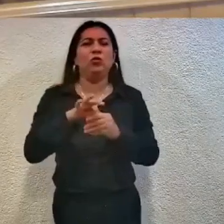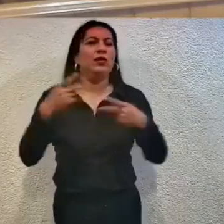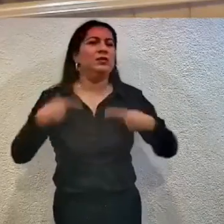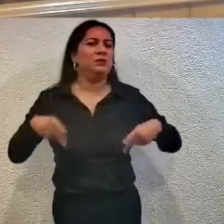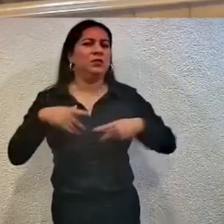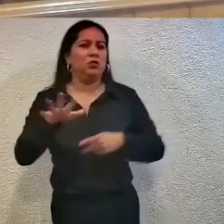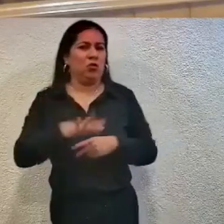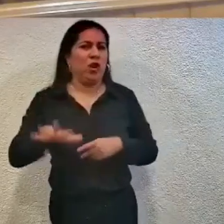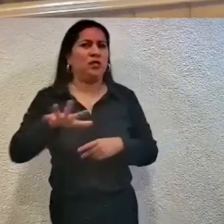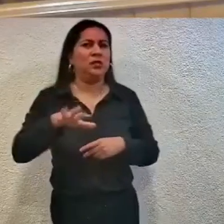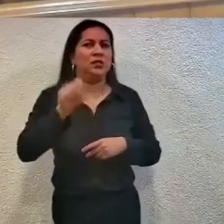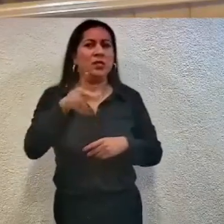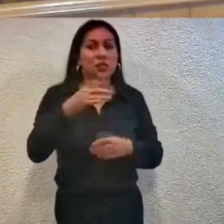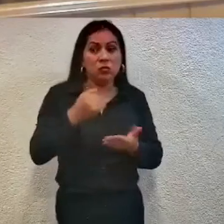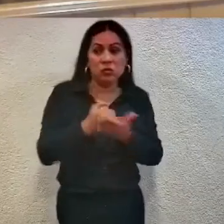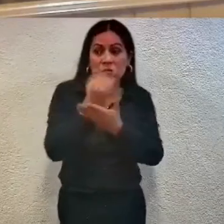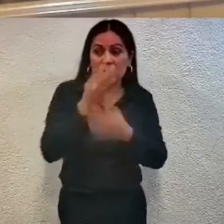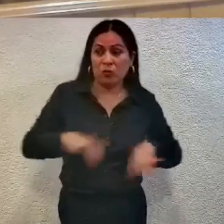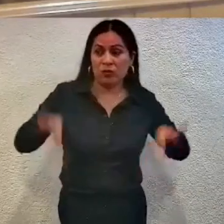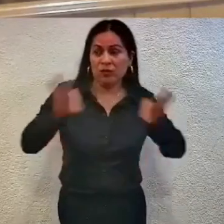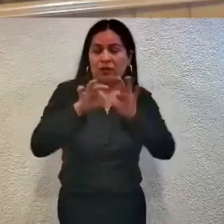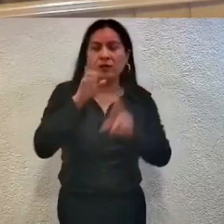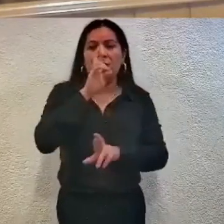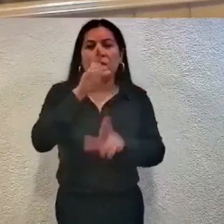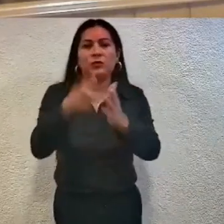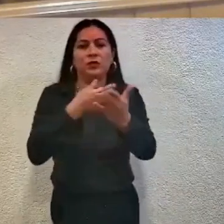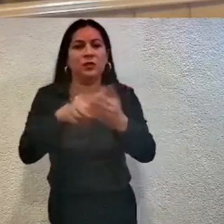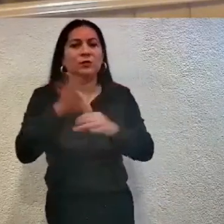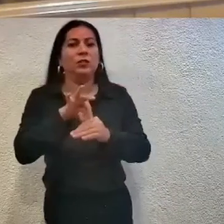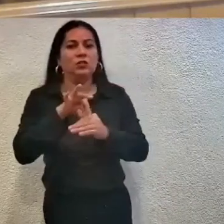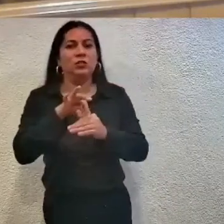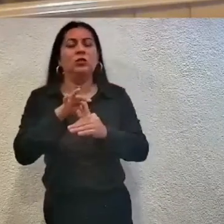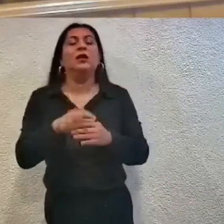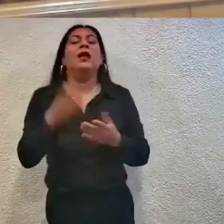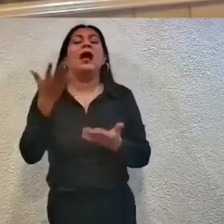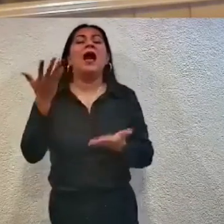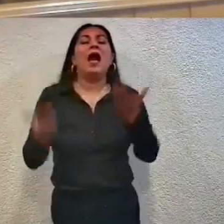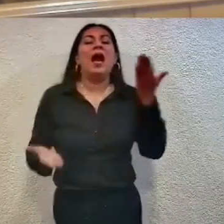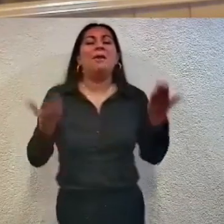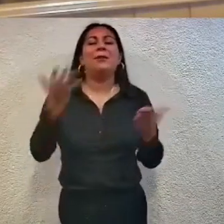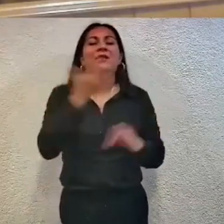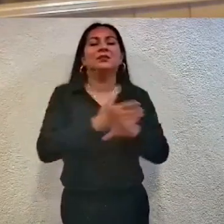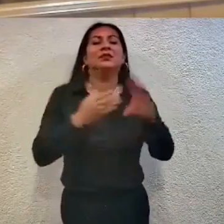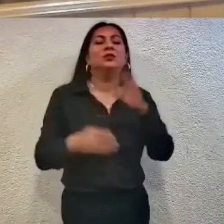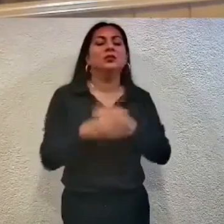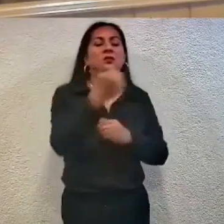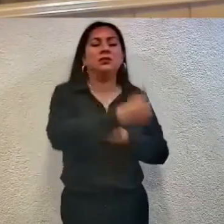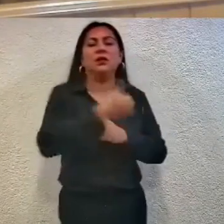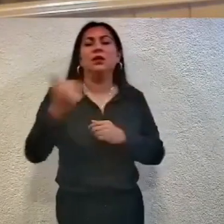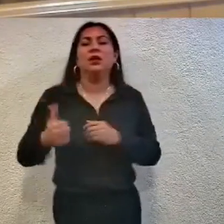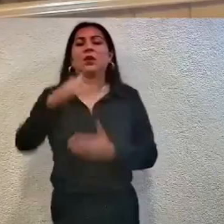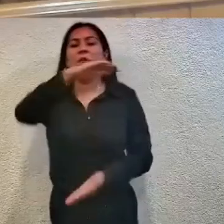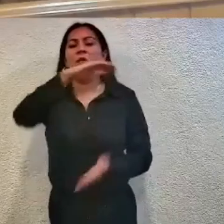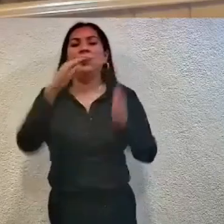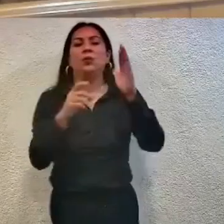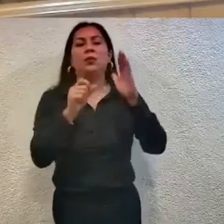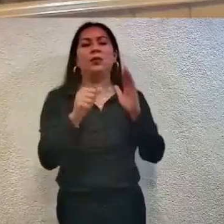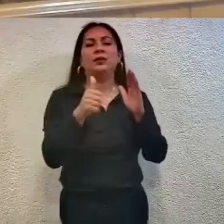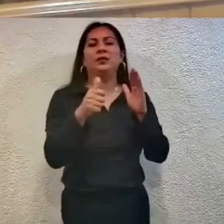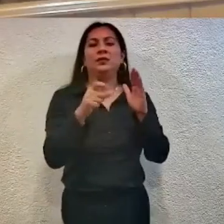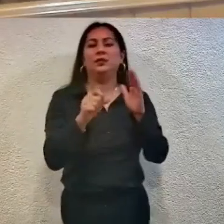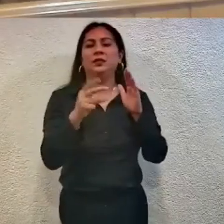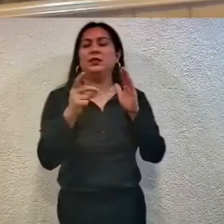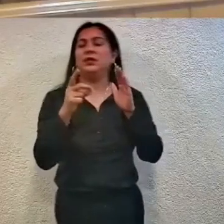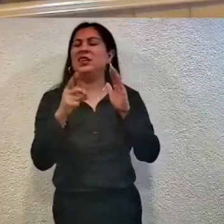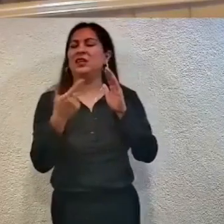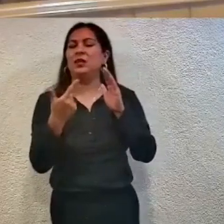del derecho de voto a los ciudadanos y esto sea determinante para el resultado de la votación, ambas causales respecto a